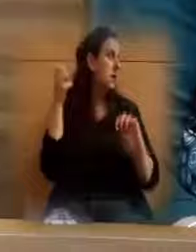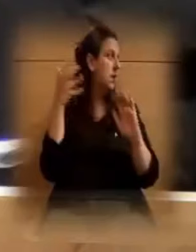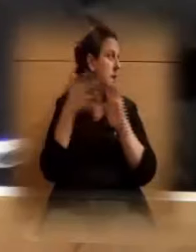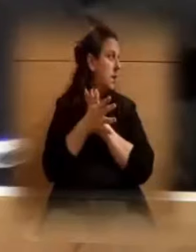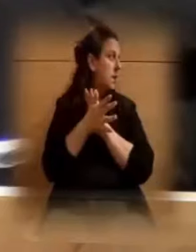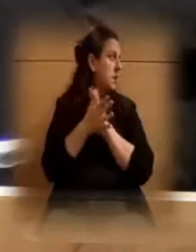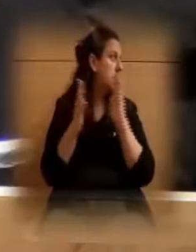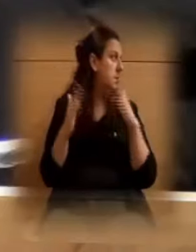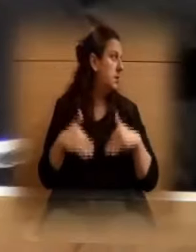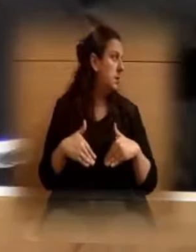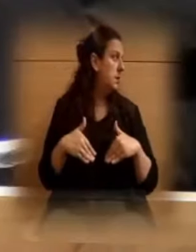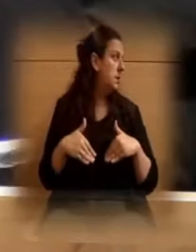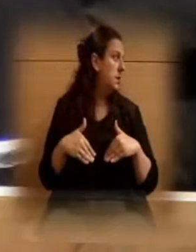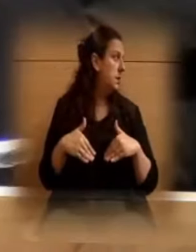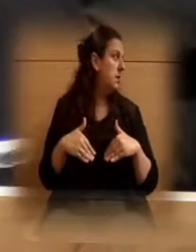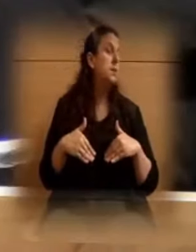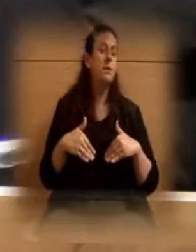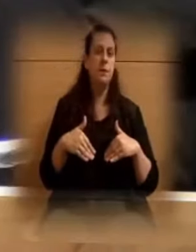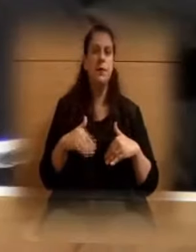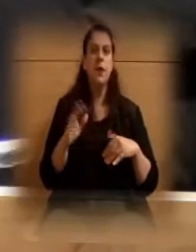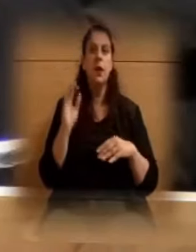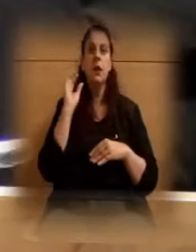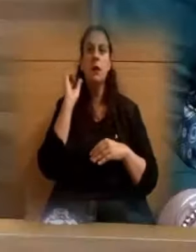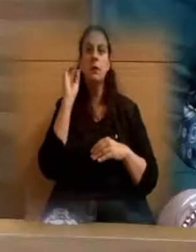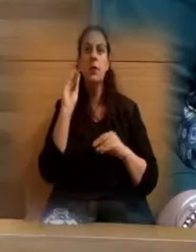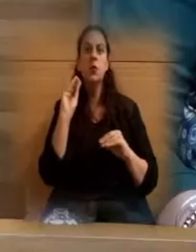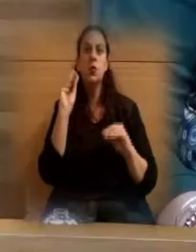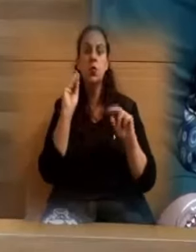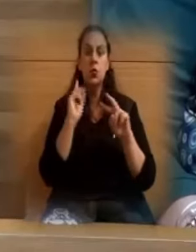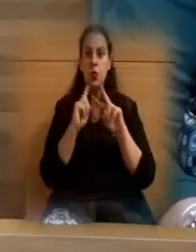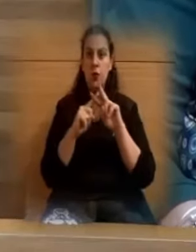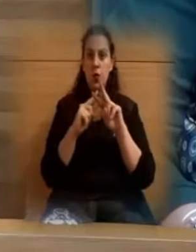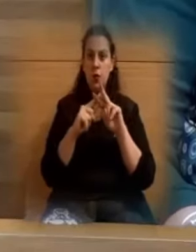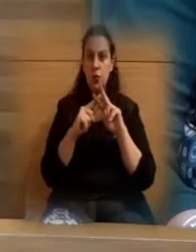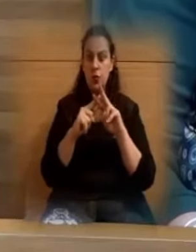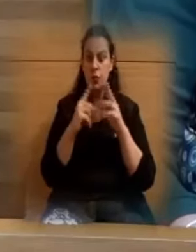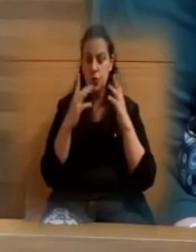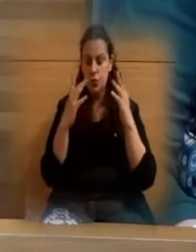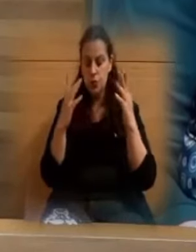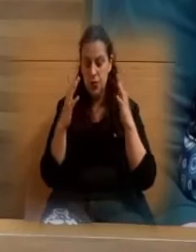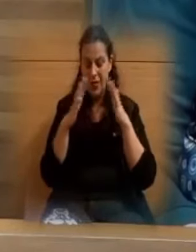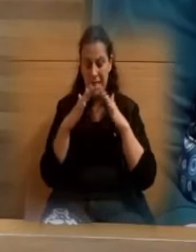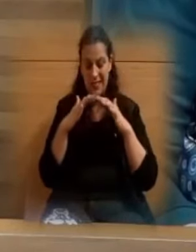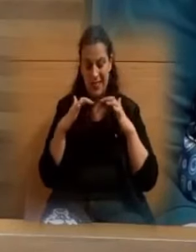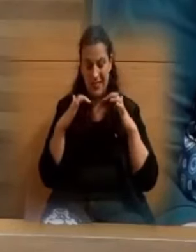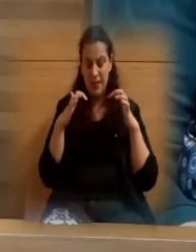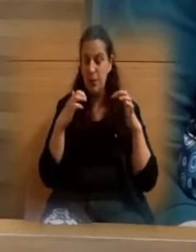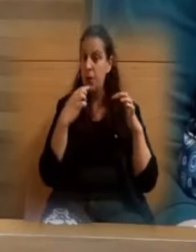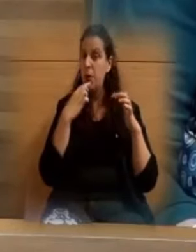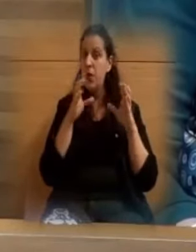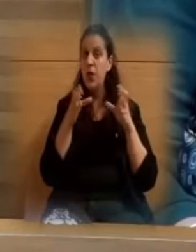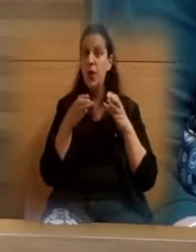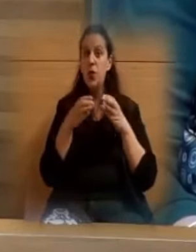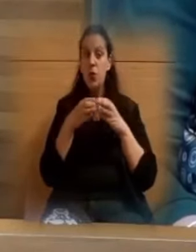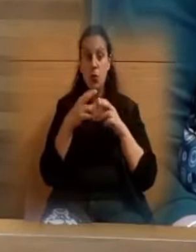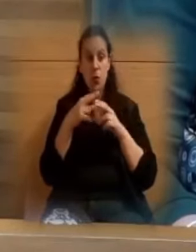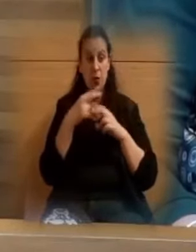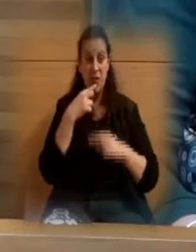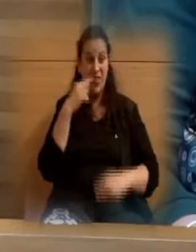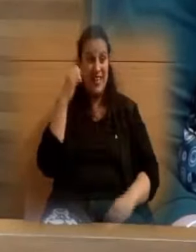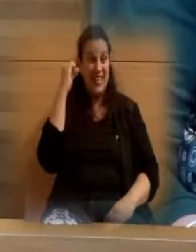indescriptible la intervención que ha hecho el señor de box en este pleno no se puede llamar a un partido político